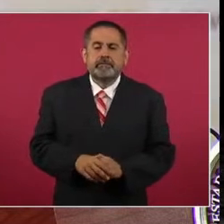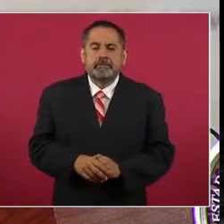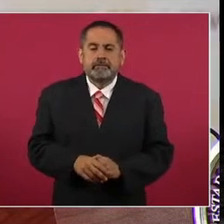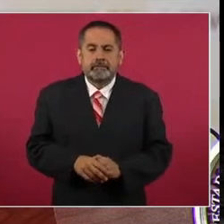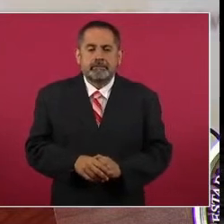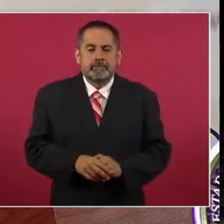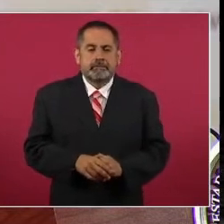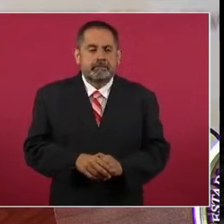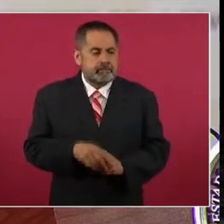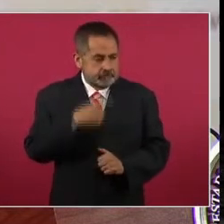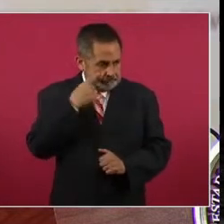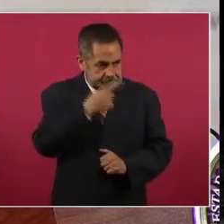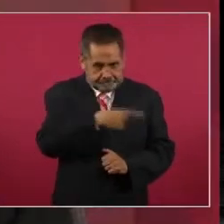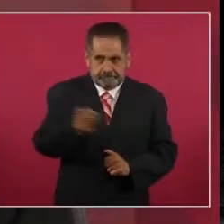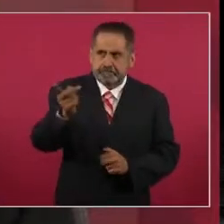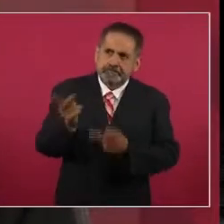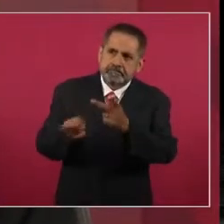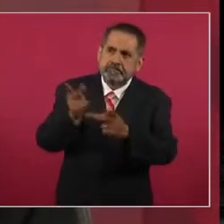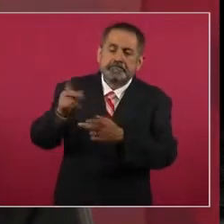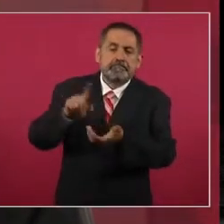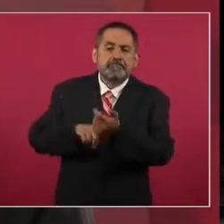que fueran a texcoco